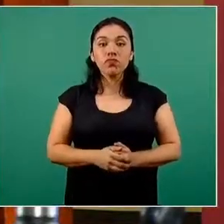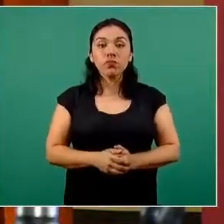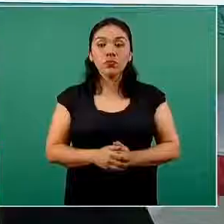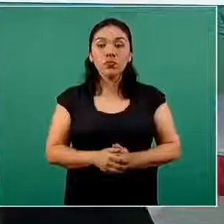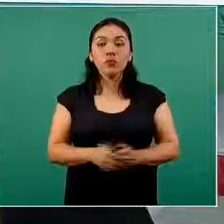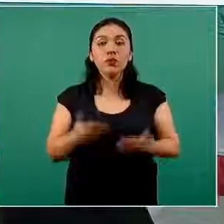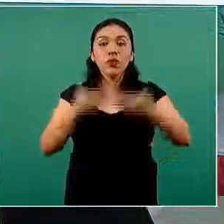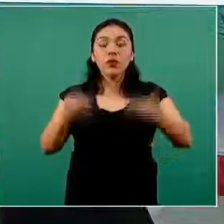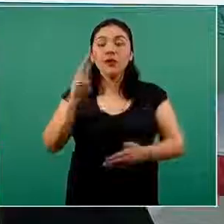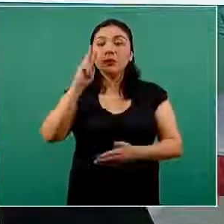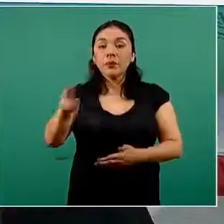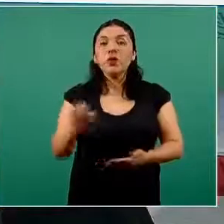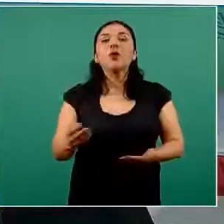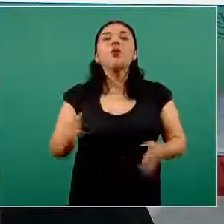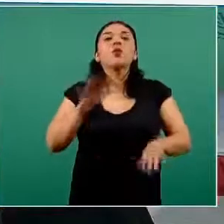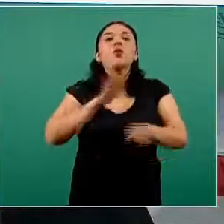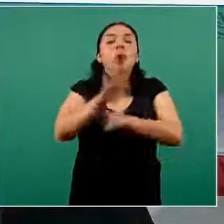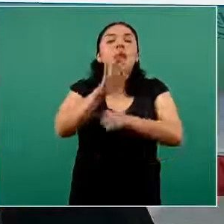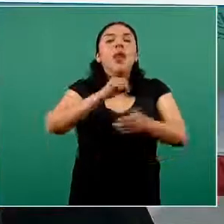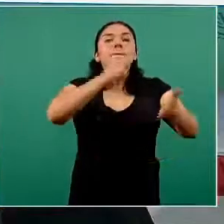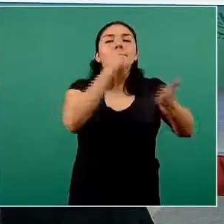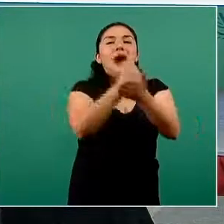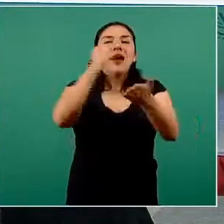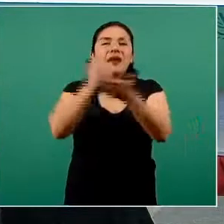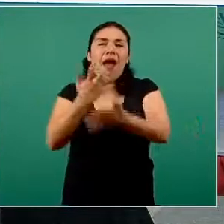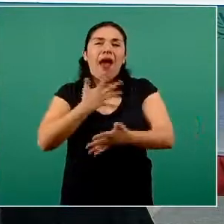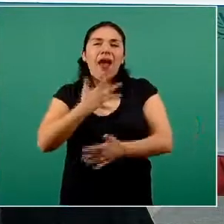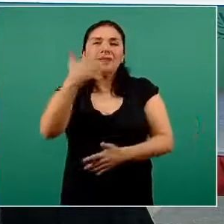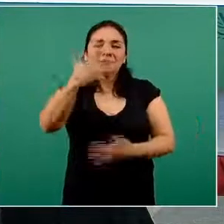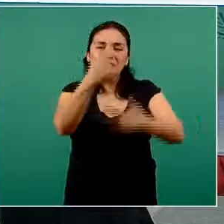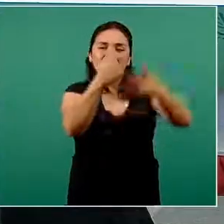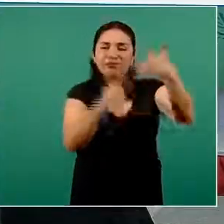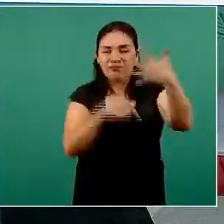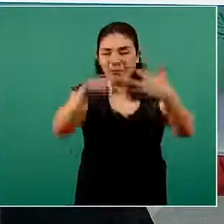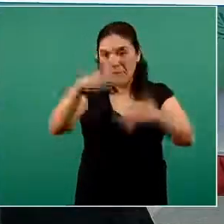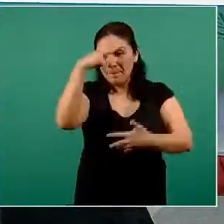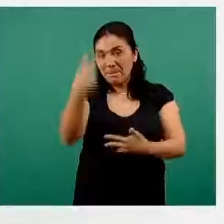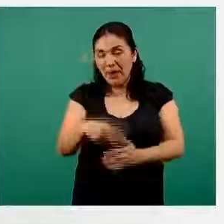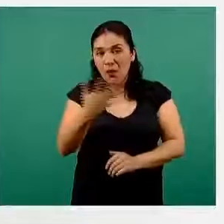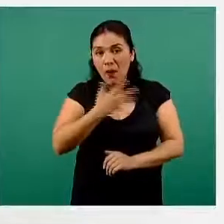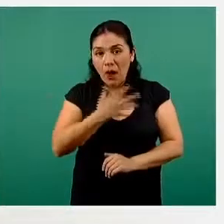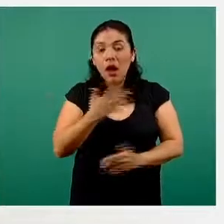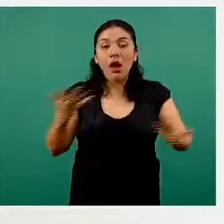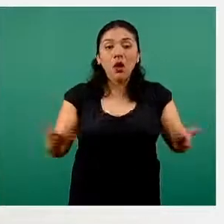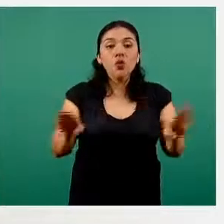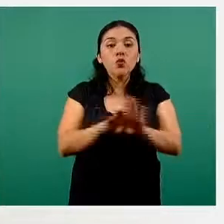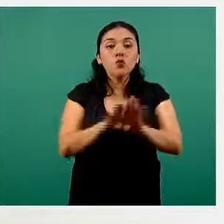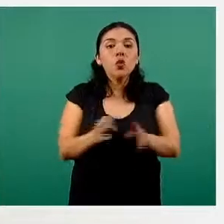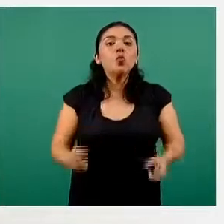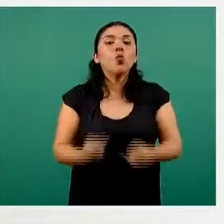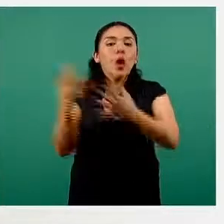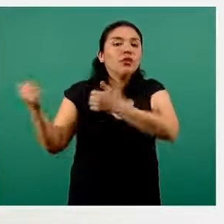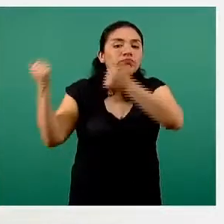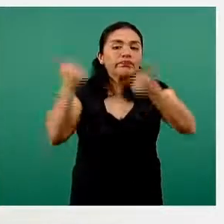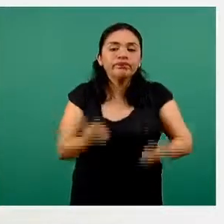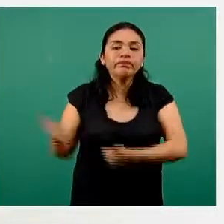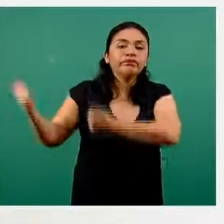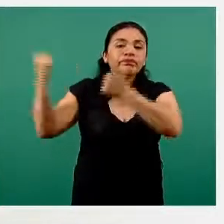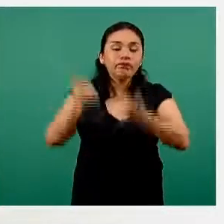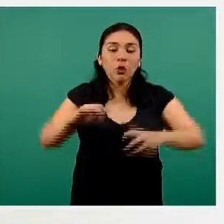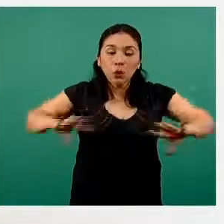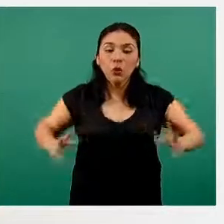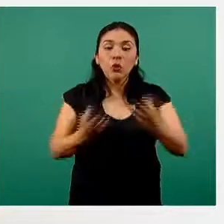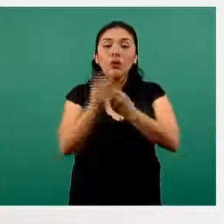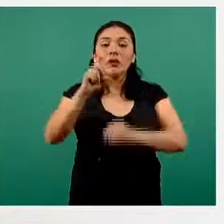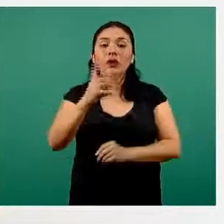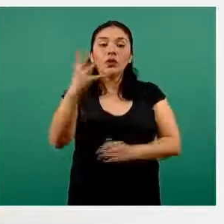Y aquí se ve la distribución, de acuerdo a cada uno de los 5 tipos de vacuna que usamos en México, de las cantidades que se han recibido. Suman